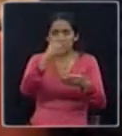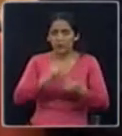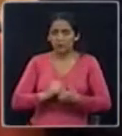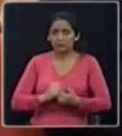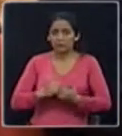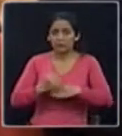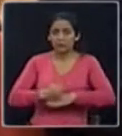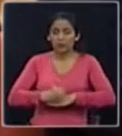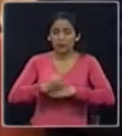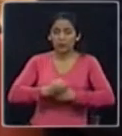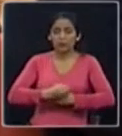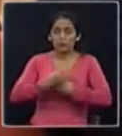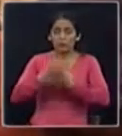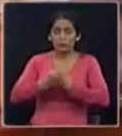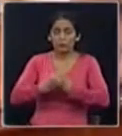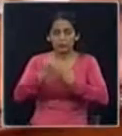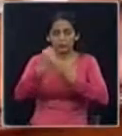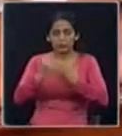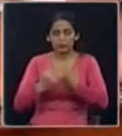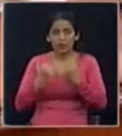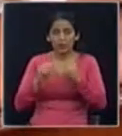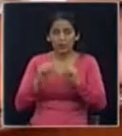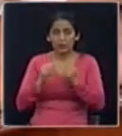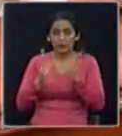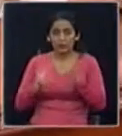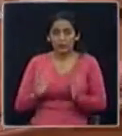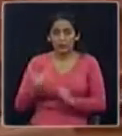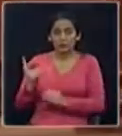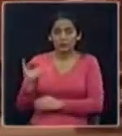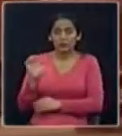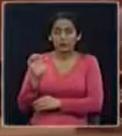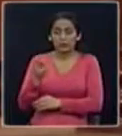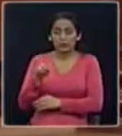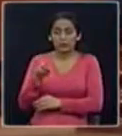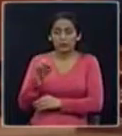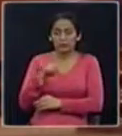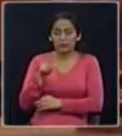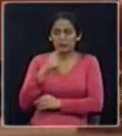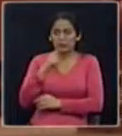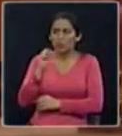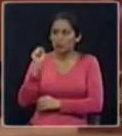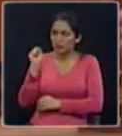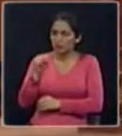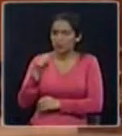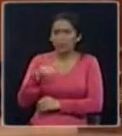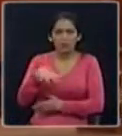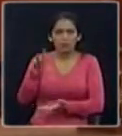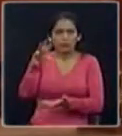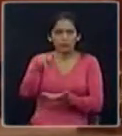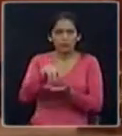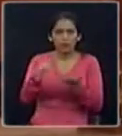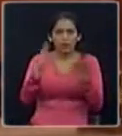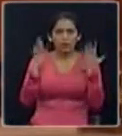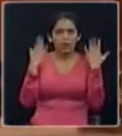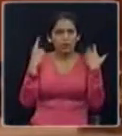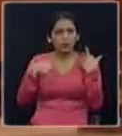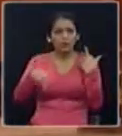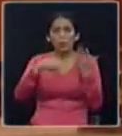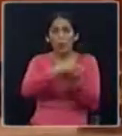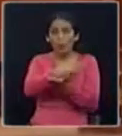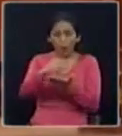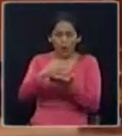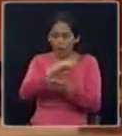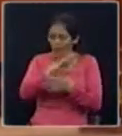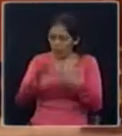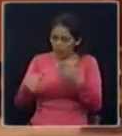autoridades, el asambleísta Yepes se comprometió a defender la provincia. Por supuesto, vamos a estudiar con mucho detalle la información proporcionada